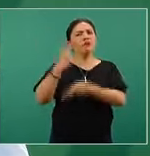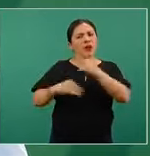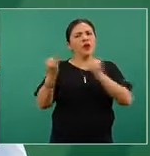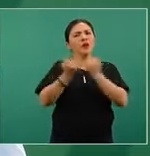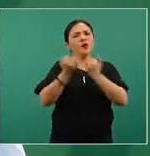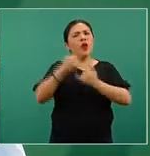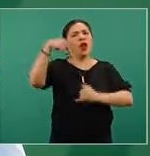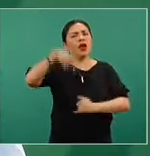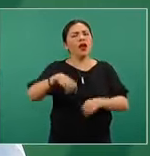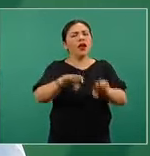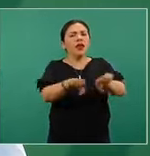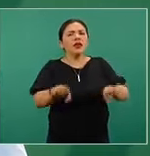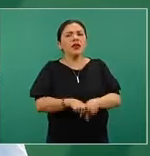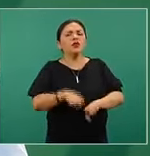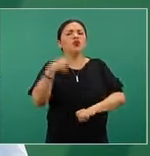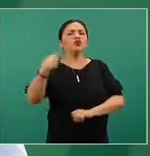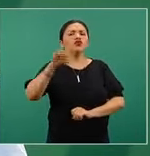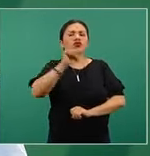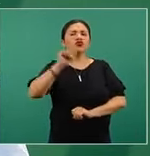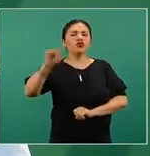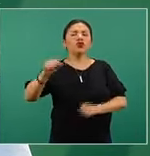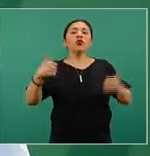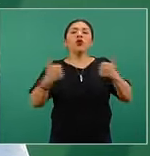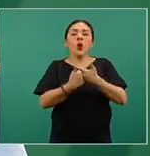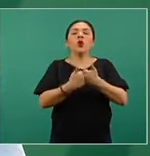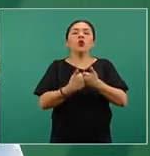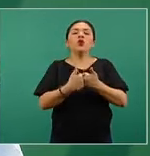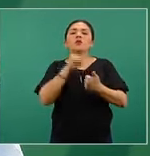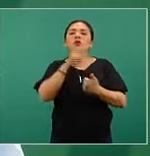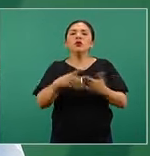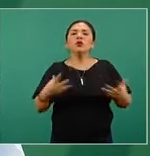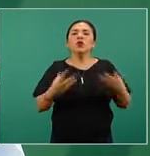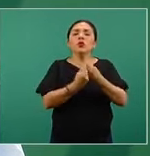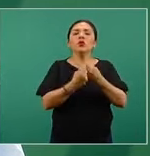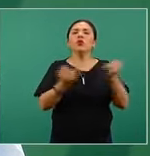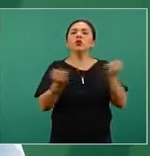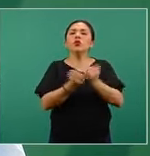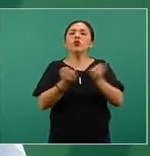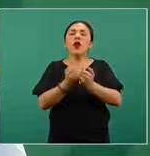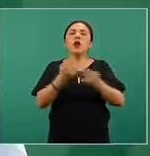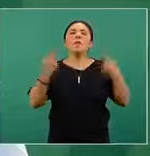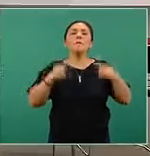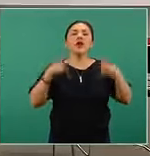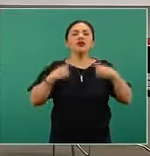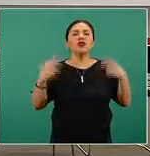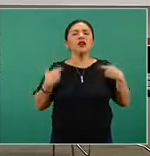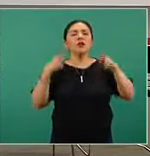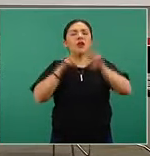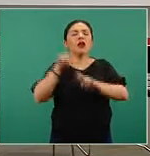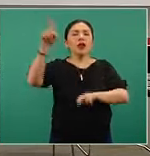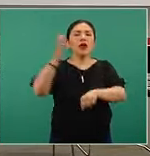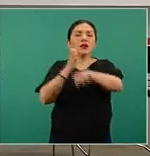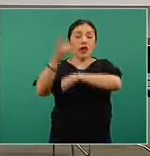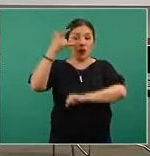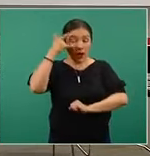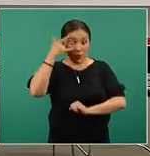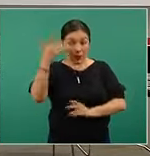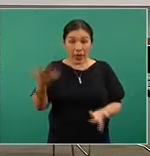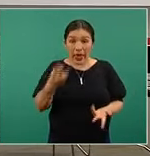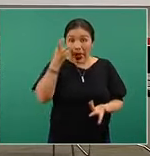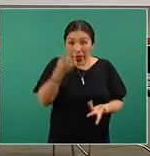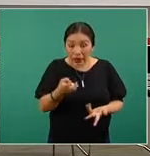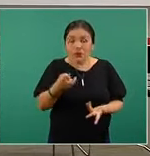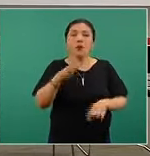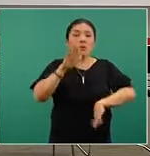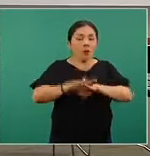el equipo de la secretaría de salud puntocom pues también los representantes del estado de campeche y ante ello y